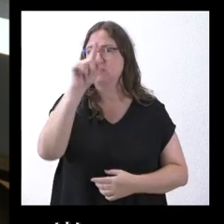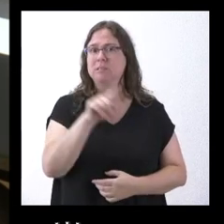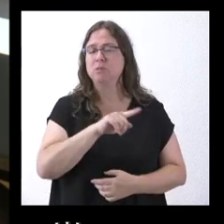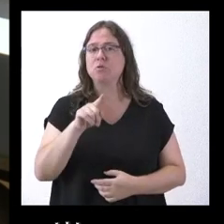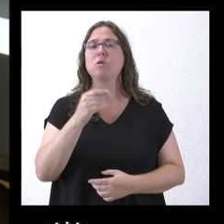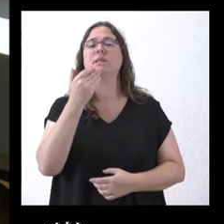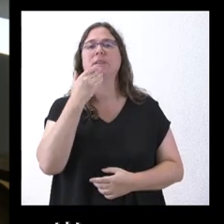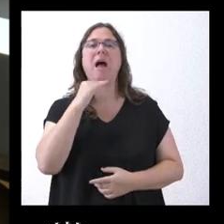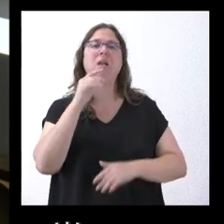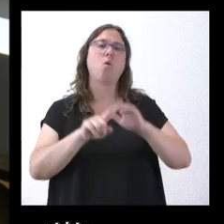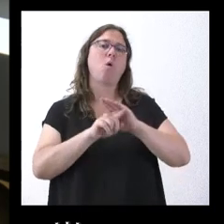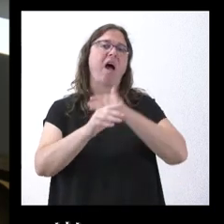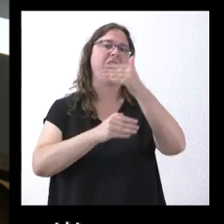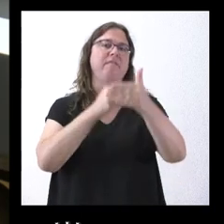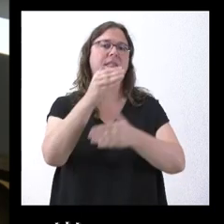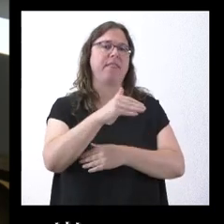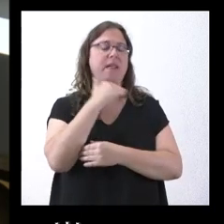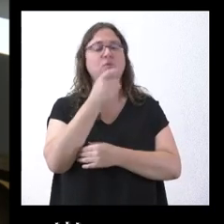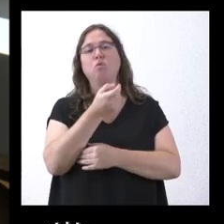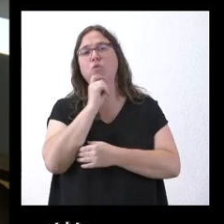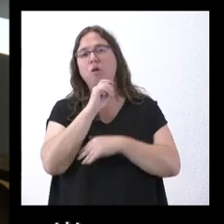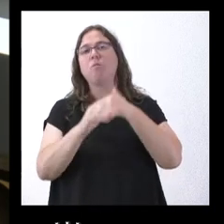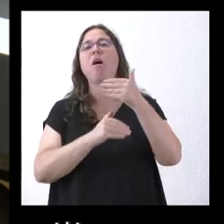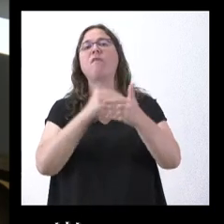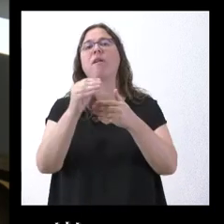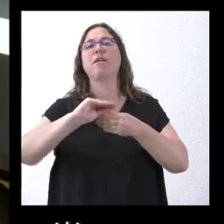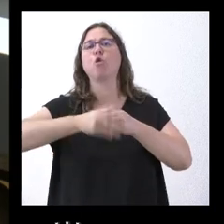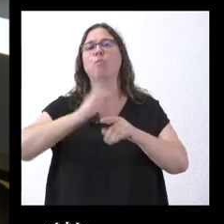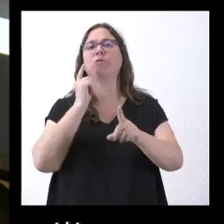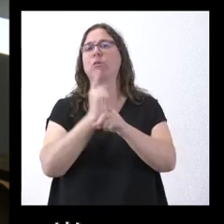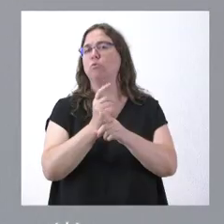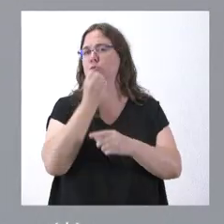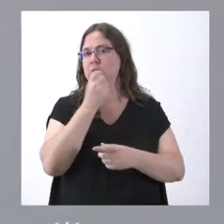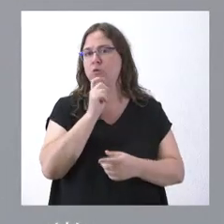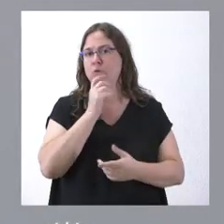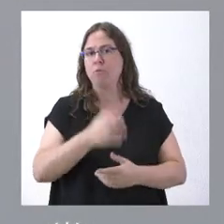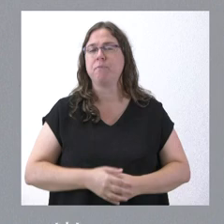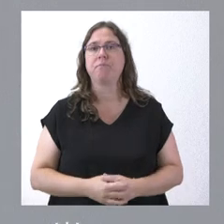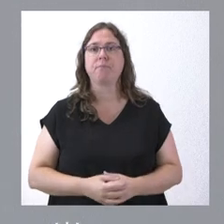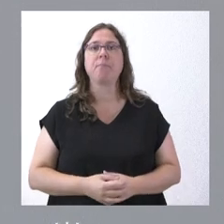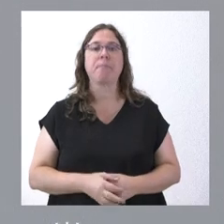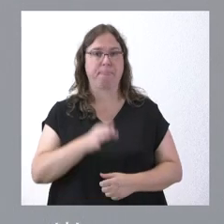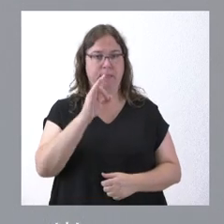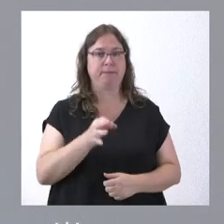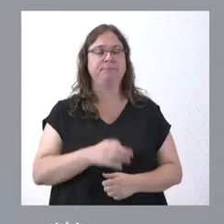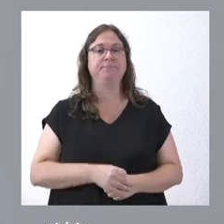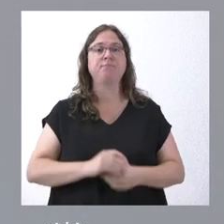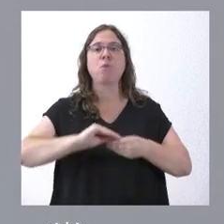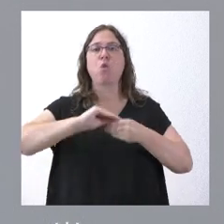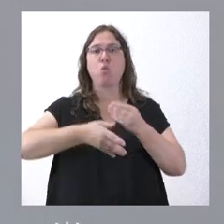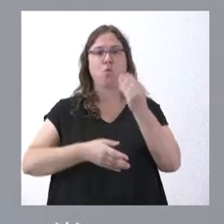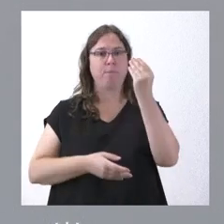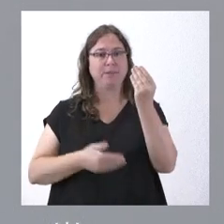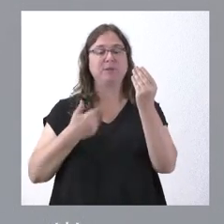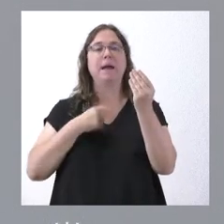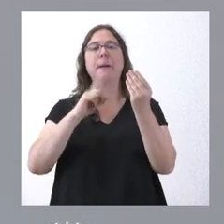se ha avanzado en ese sentido, en qué líneas va ese documento de recurso. Pues efectivamente el documento está en su